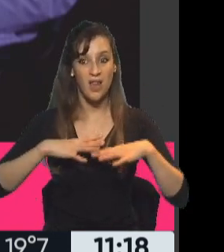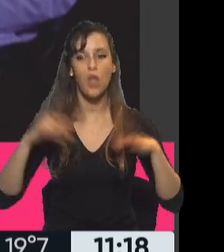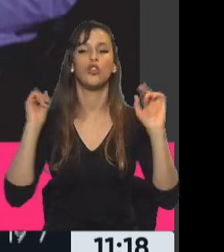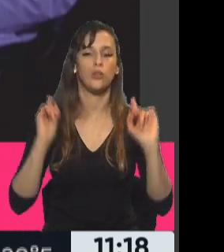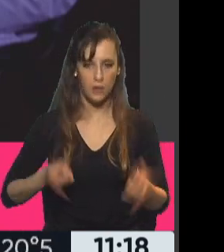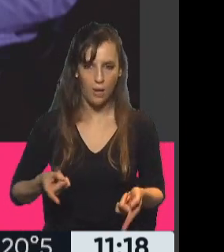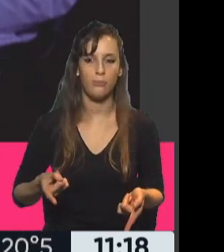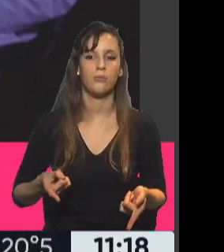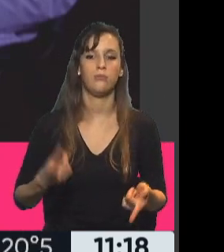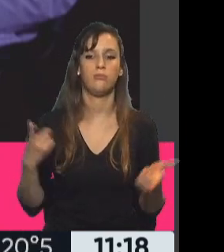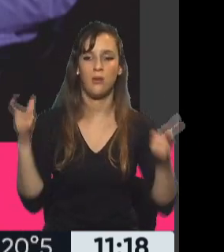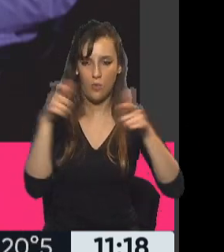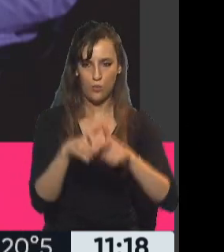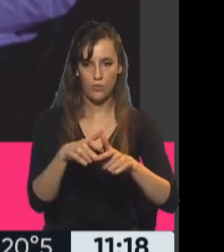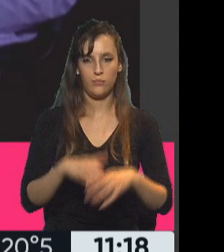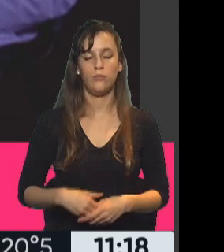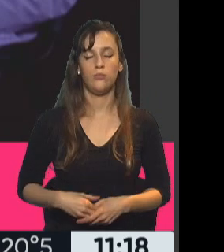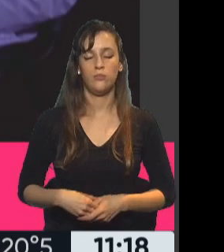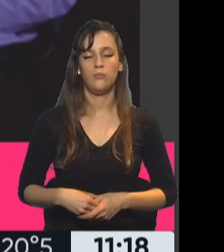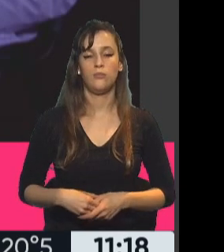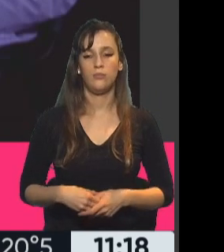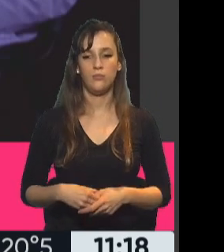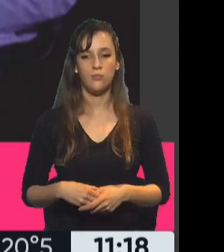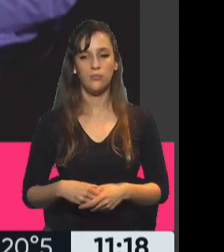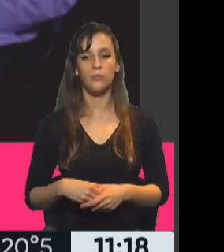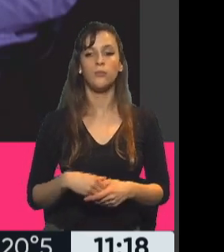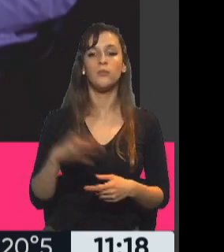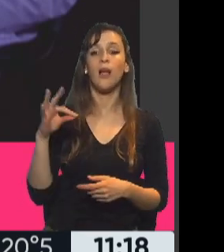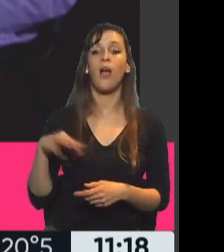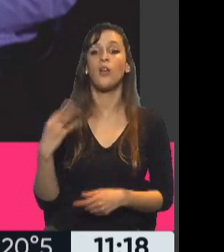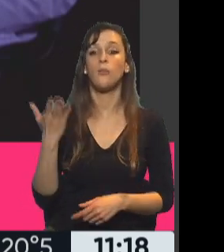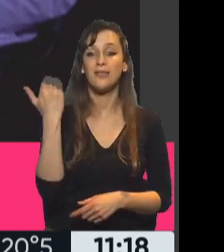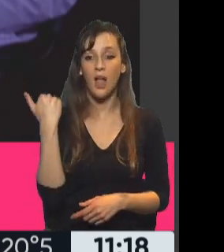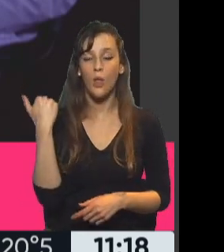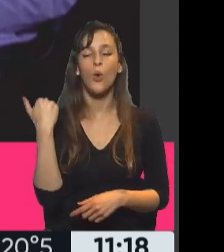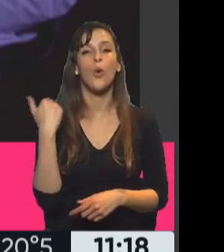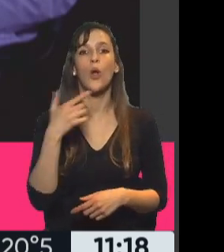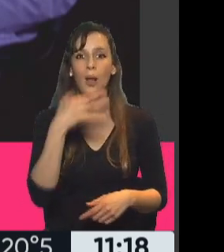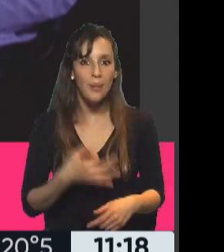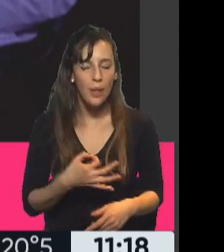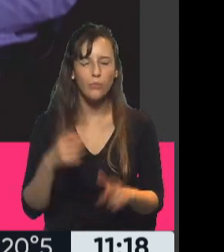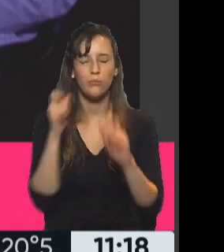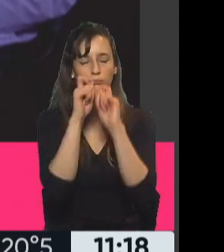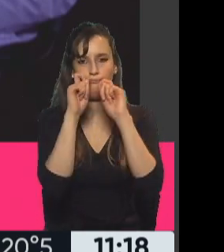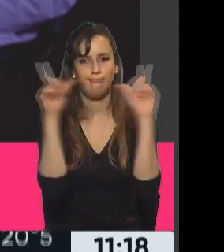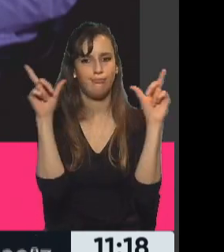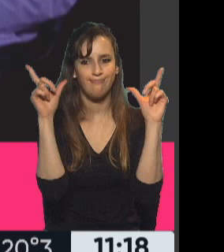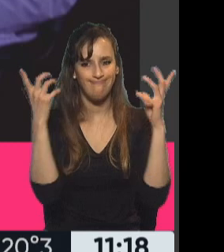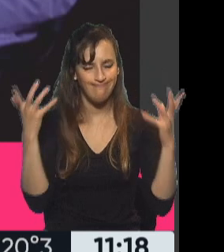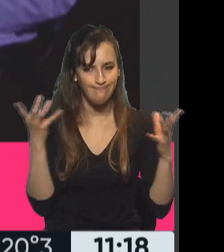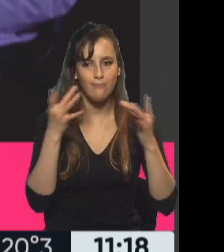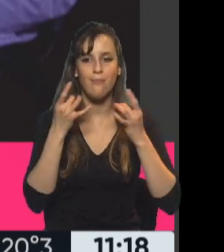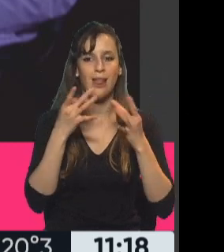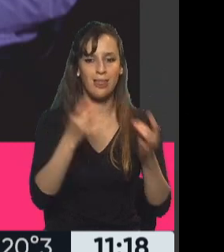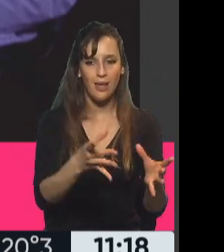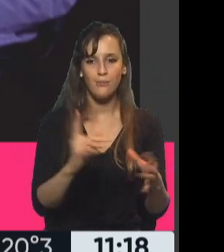Un poquito workaholic somos, pero bueno, el año pasado la verdad que nos tomó de sorpresa esto de la pandemia. Nosotros teníamos